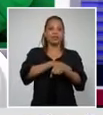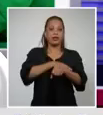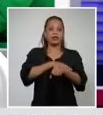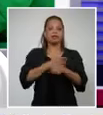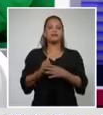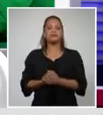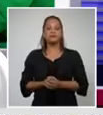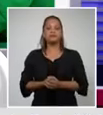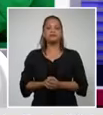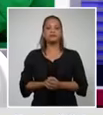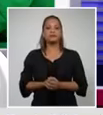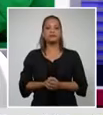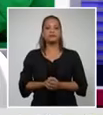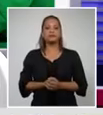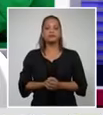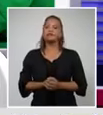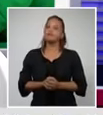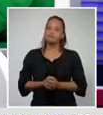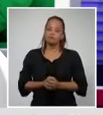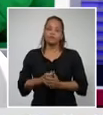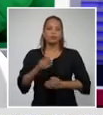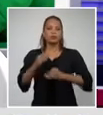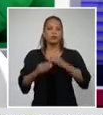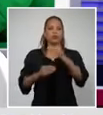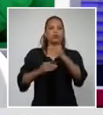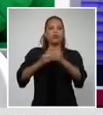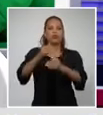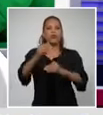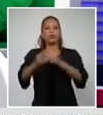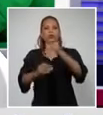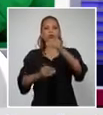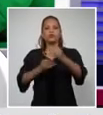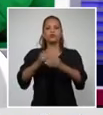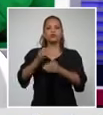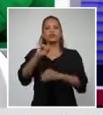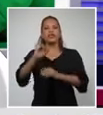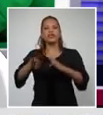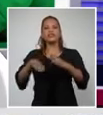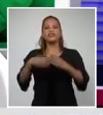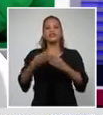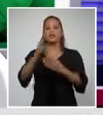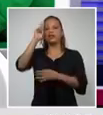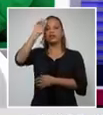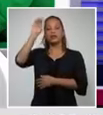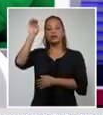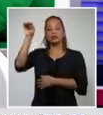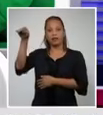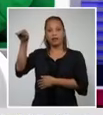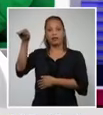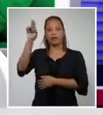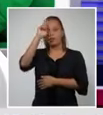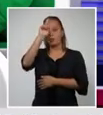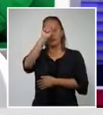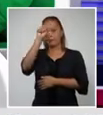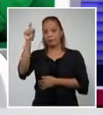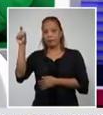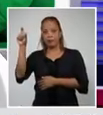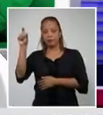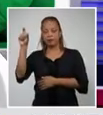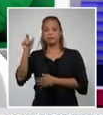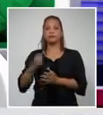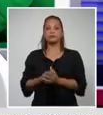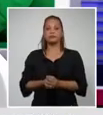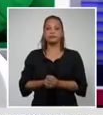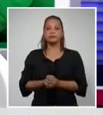de la COVID, tuvo una evolución de 6 días ingresada en el hospital, una parte del tiempo